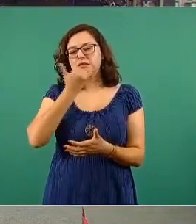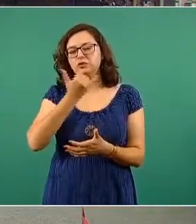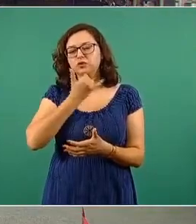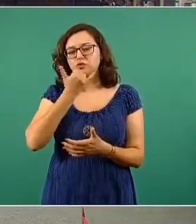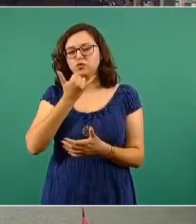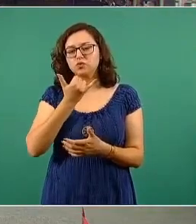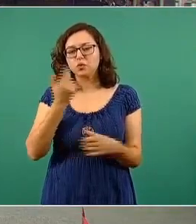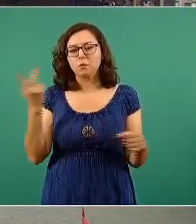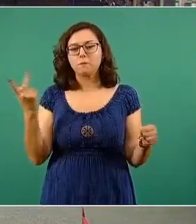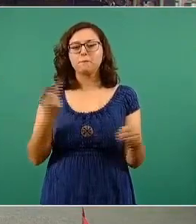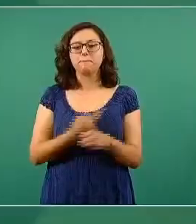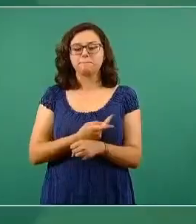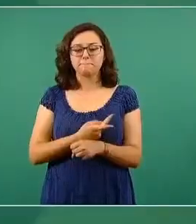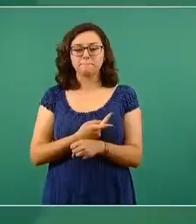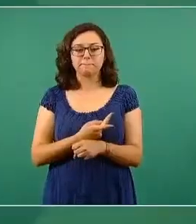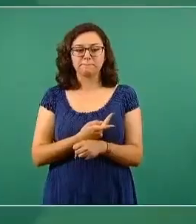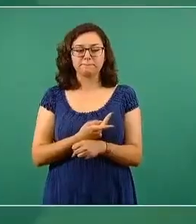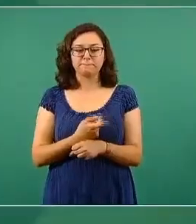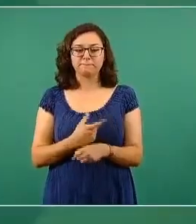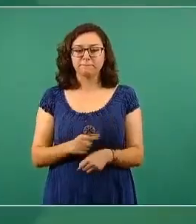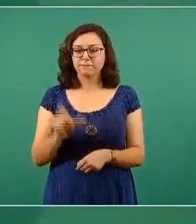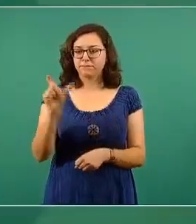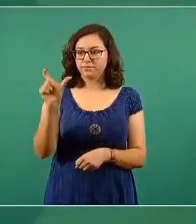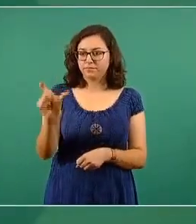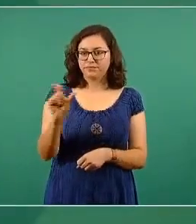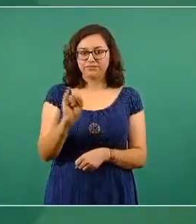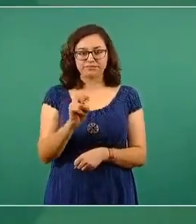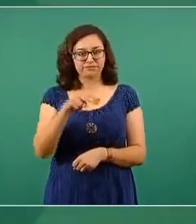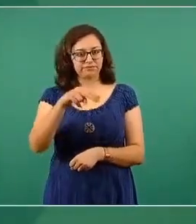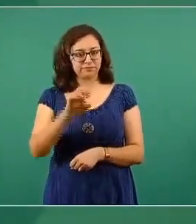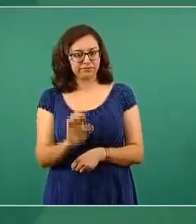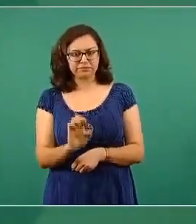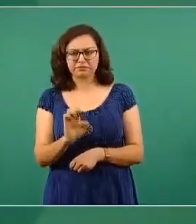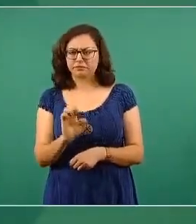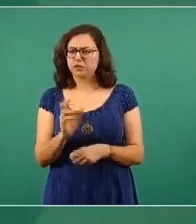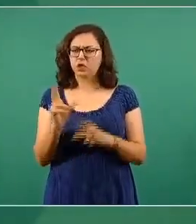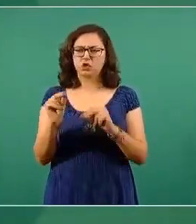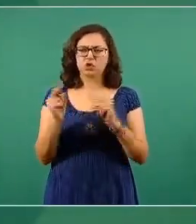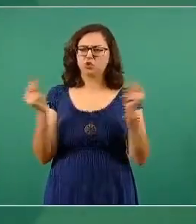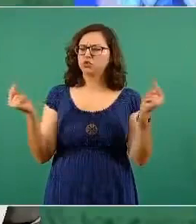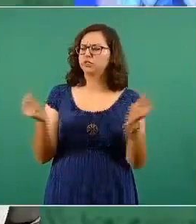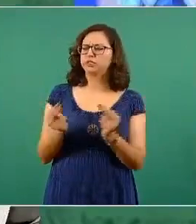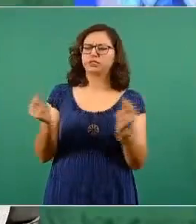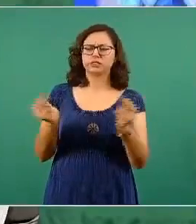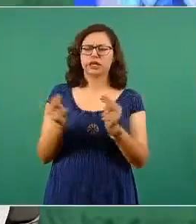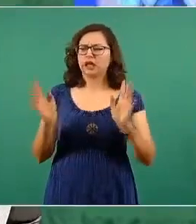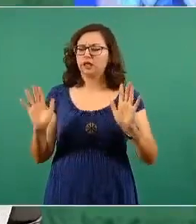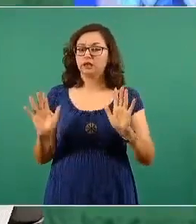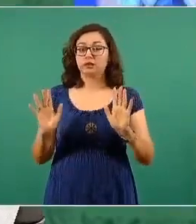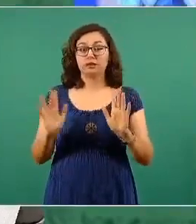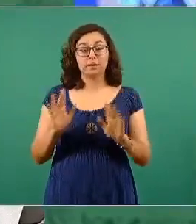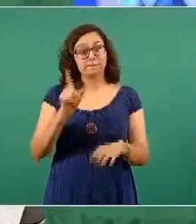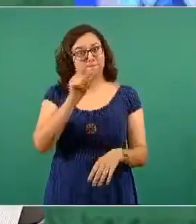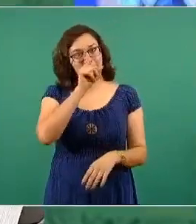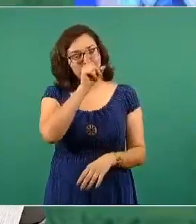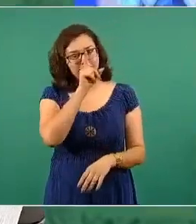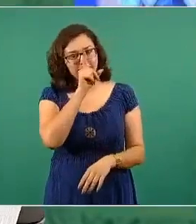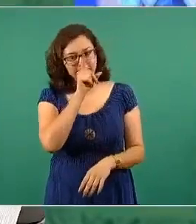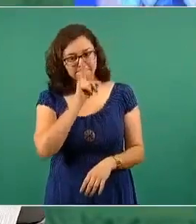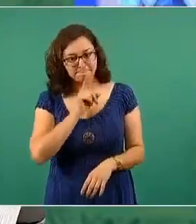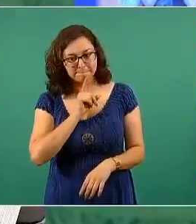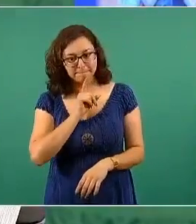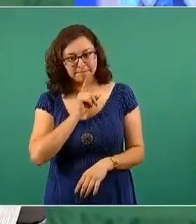que ya no iban a requerir la credencial de elector, lo cual no es cierto. Fue una mala interpretación de precisamente uno